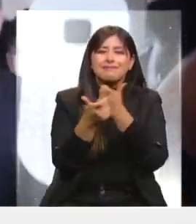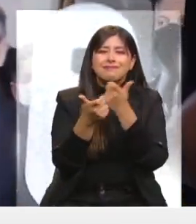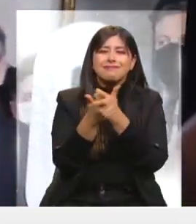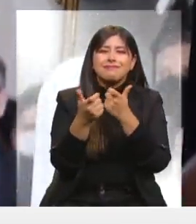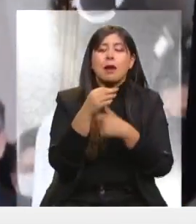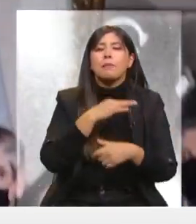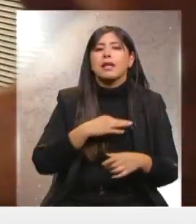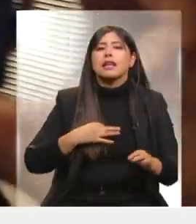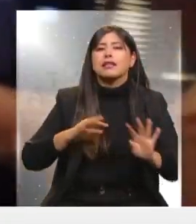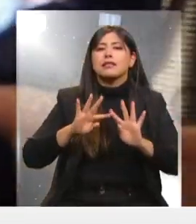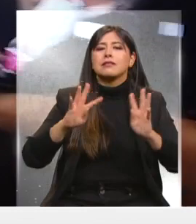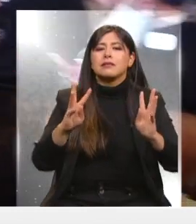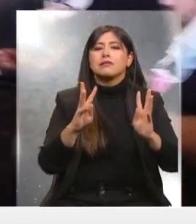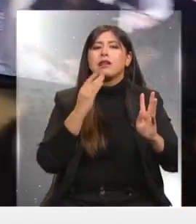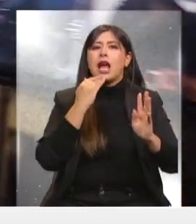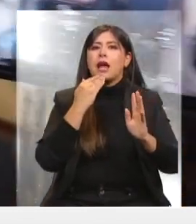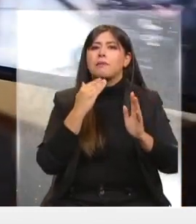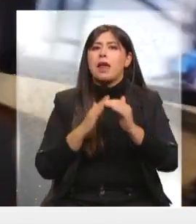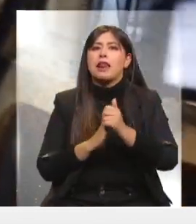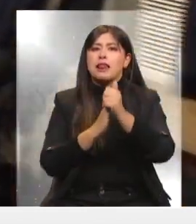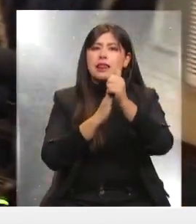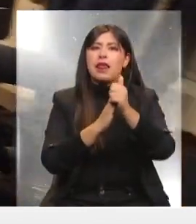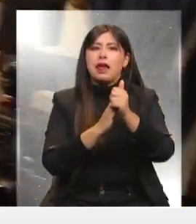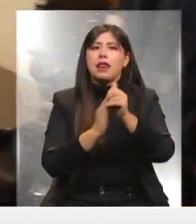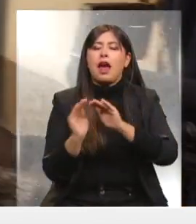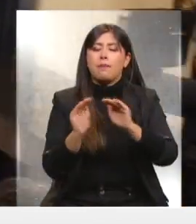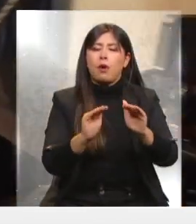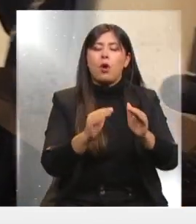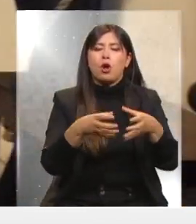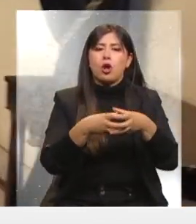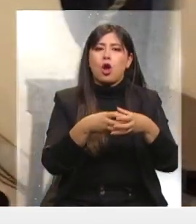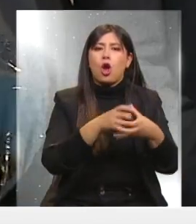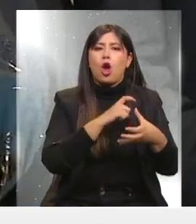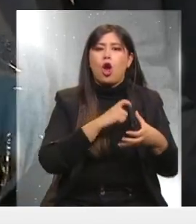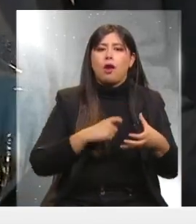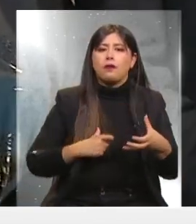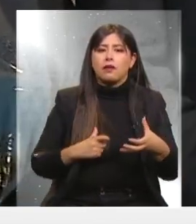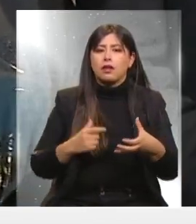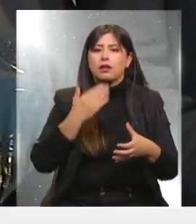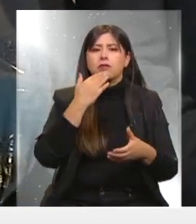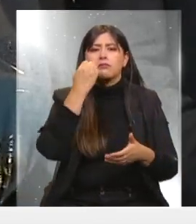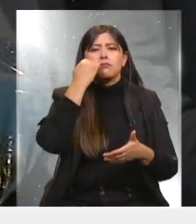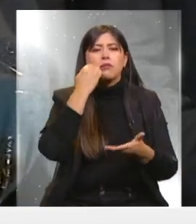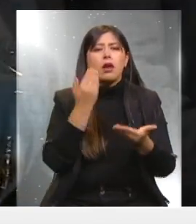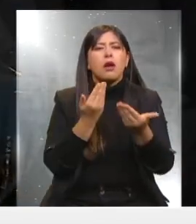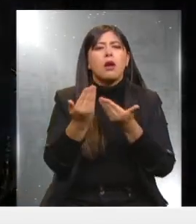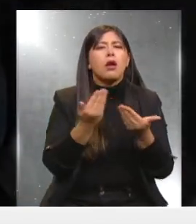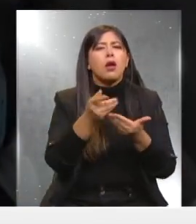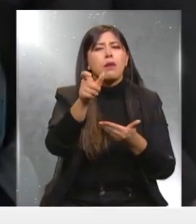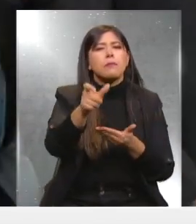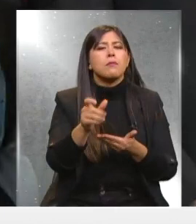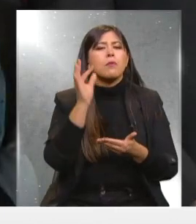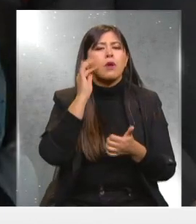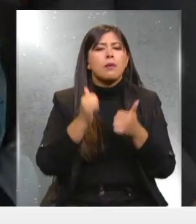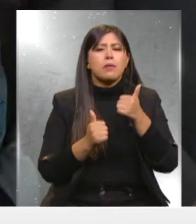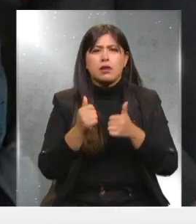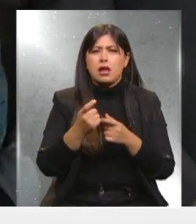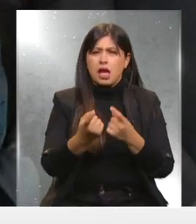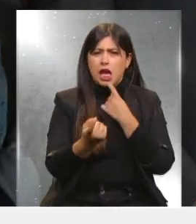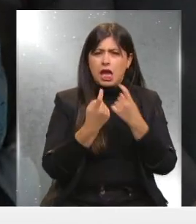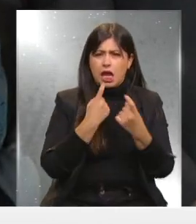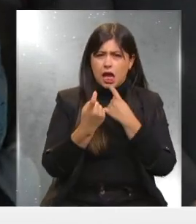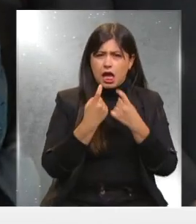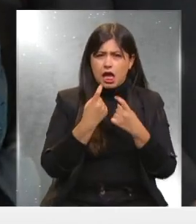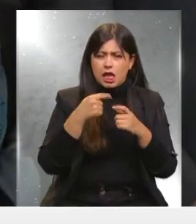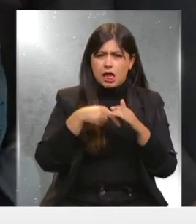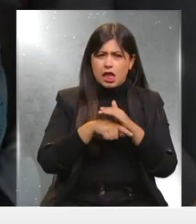ministros y líderes oficialistas Pero además todo un debate en torno al Trato con la profesional Cuáles son las críticas Isabel en la